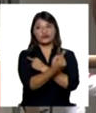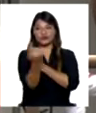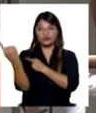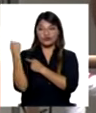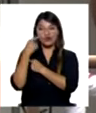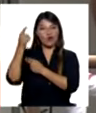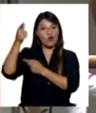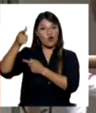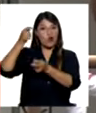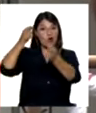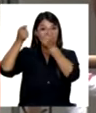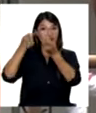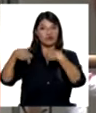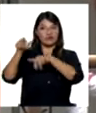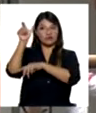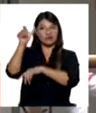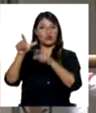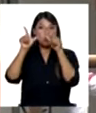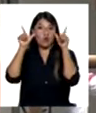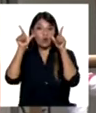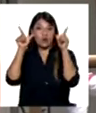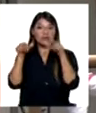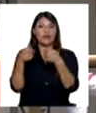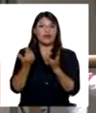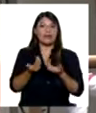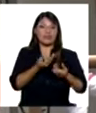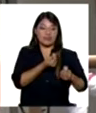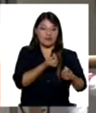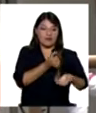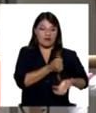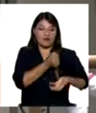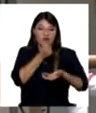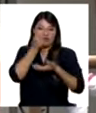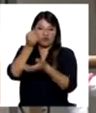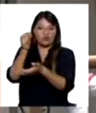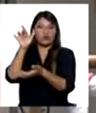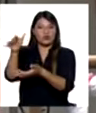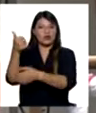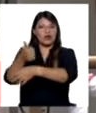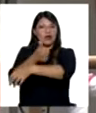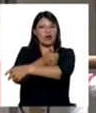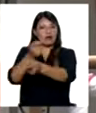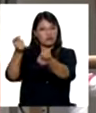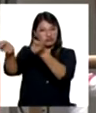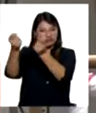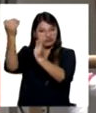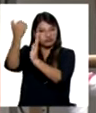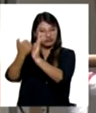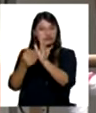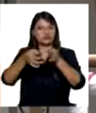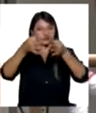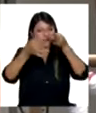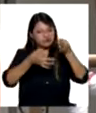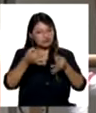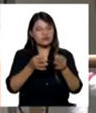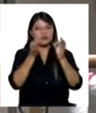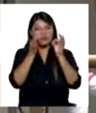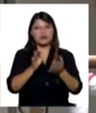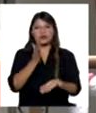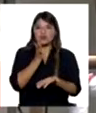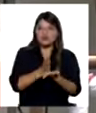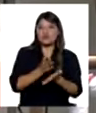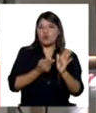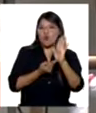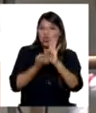gobierno regional de Loreto que esos presupuestos se administren de manera honesta e idónea en